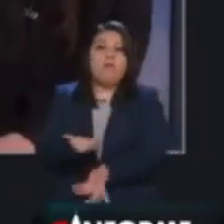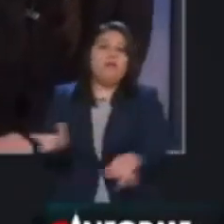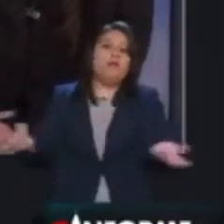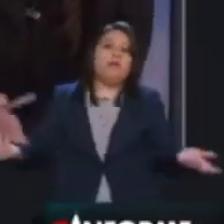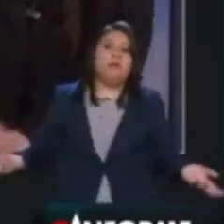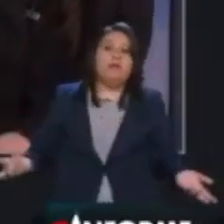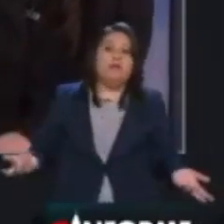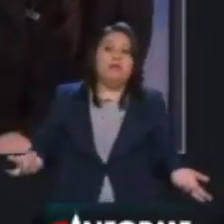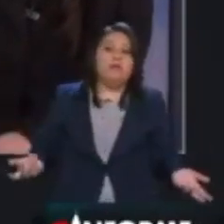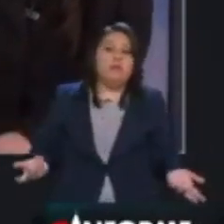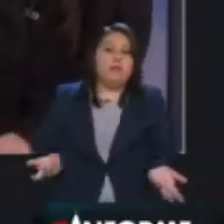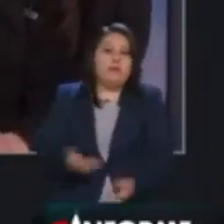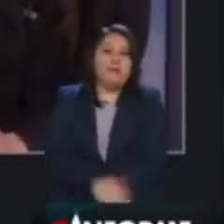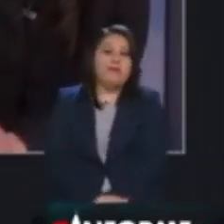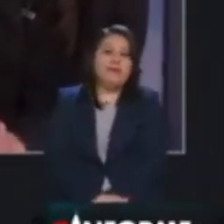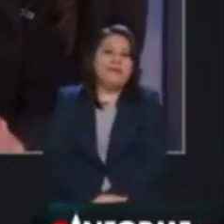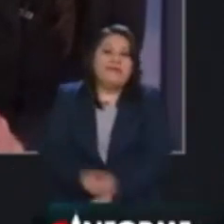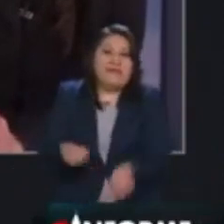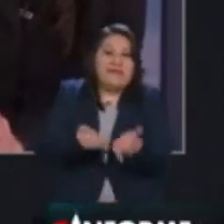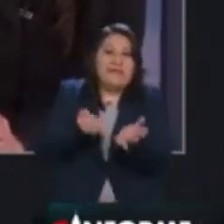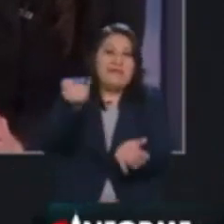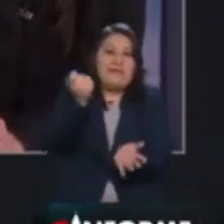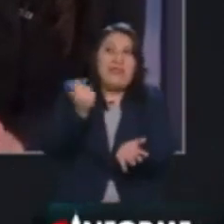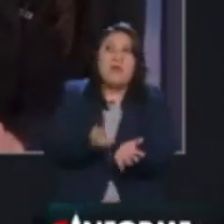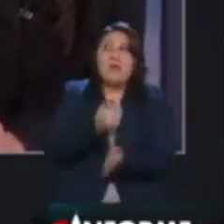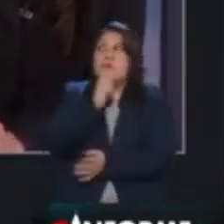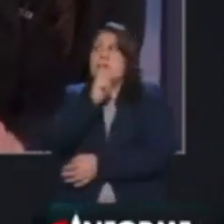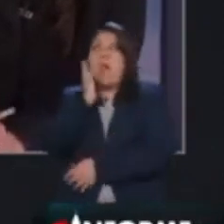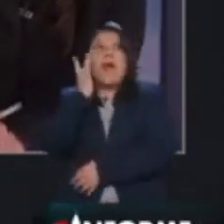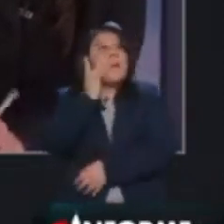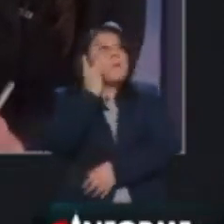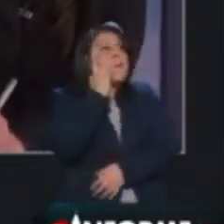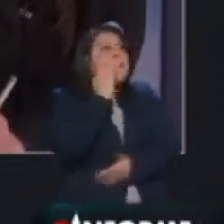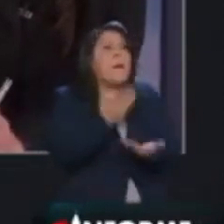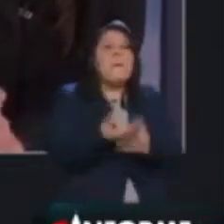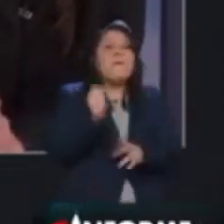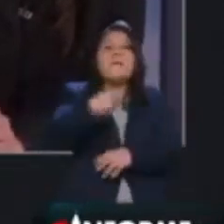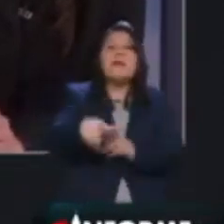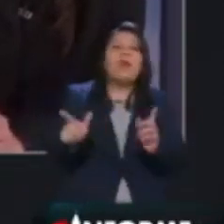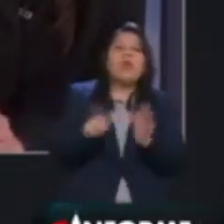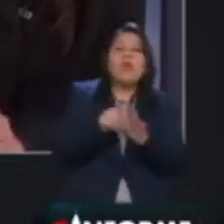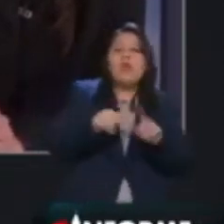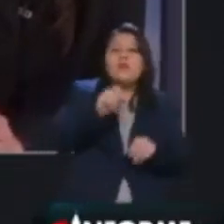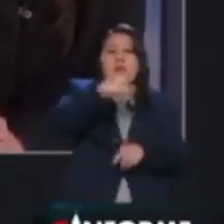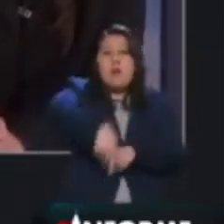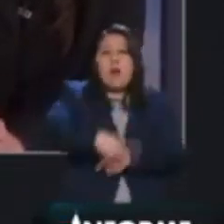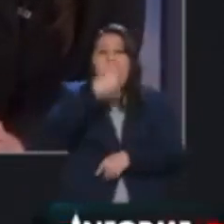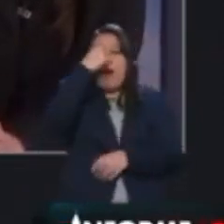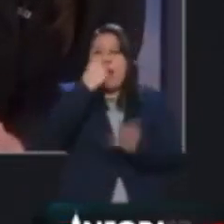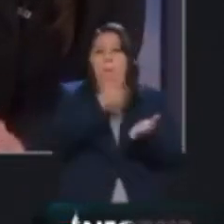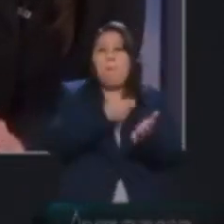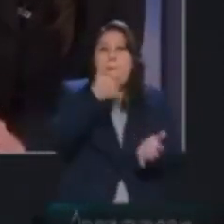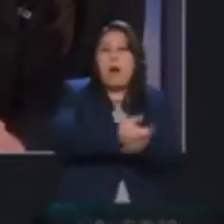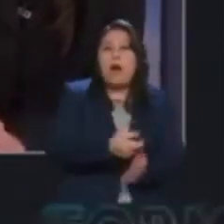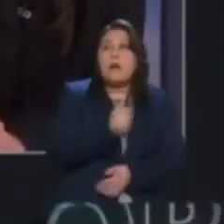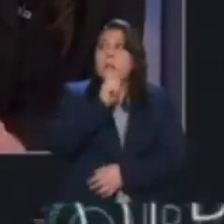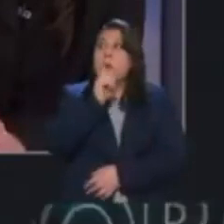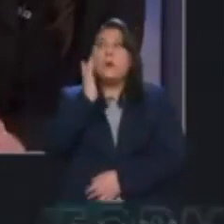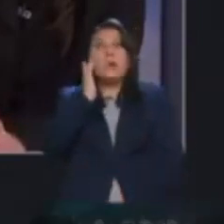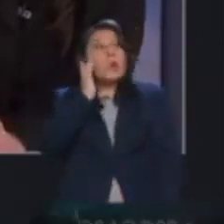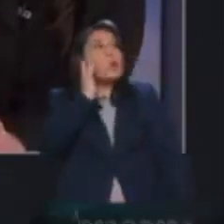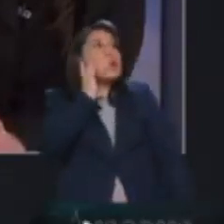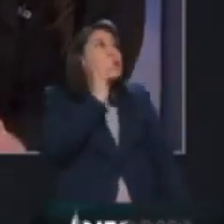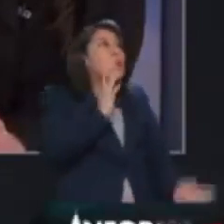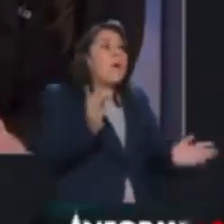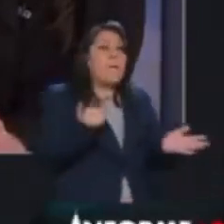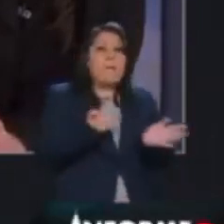chango político que nadie quiere pagar, claro. Claro, exactamente, lo mismo que la tenencia, ¿no? O sea, populismo fiscal en ese caso. Entonces, sí, a nadie le gusta